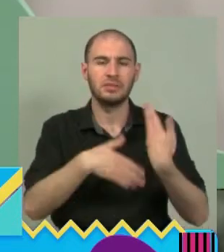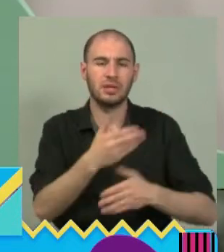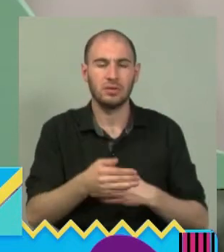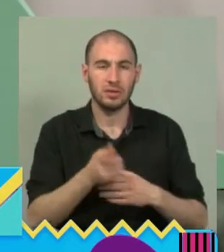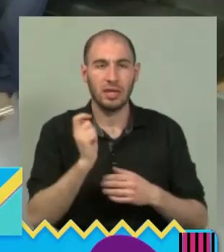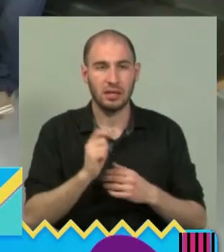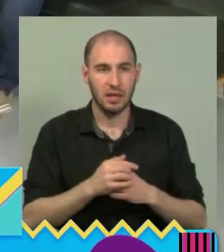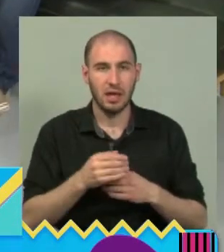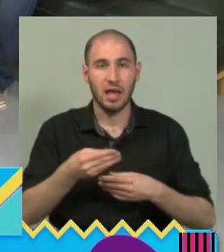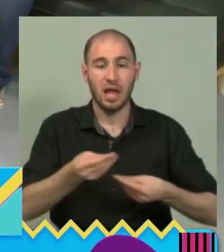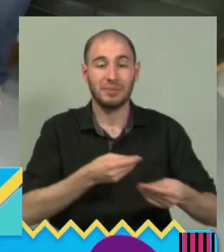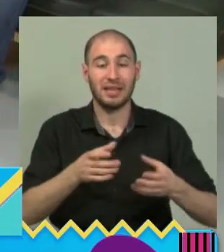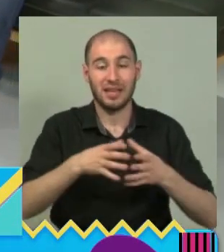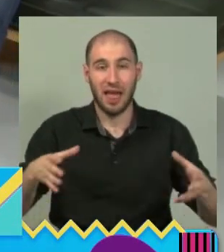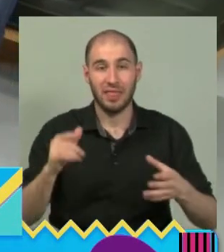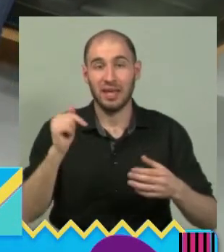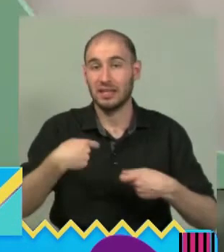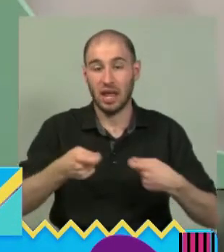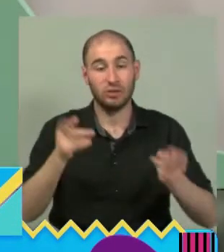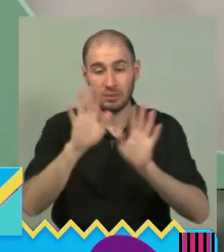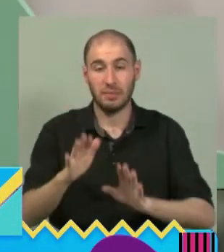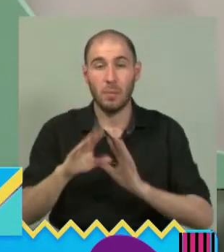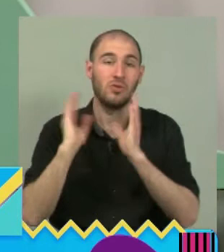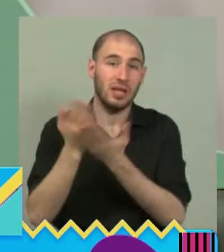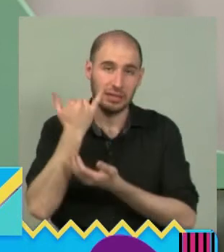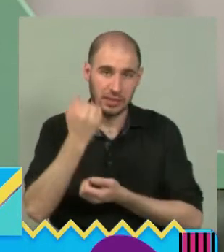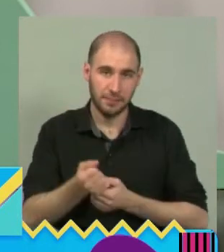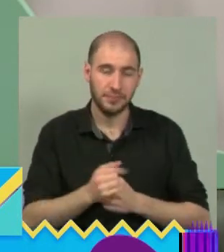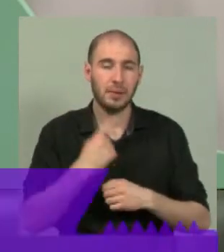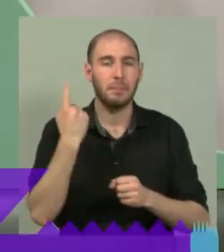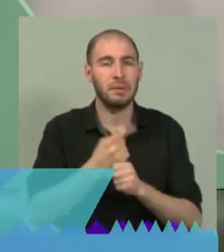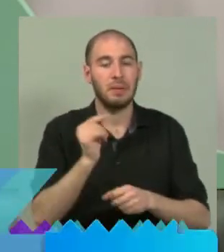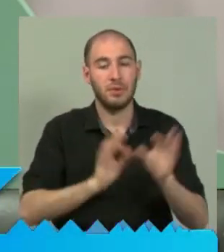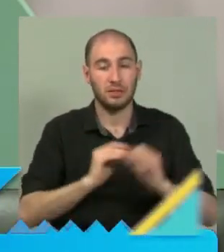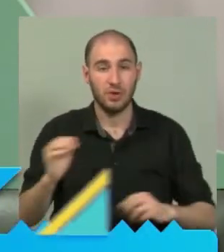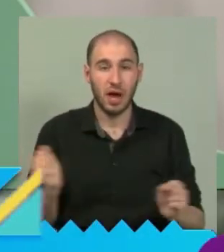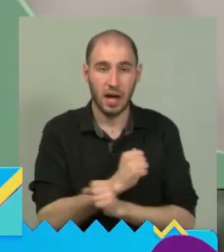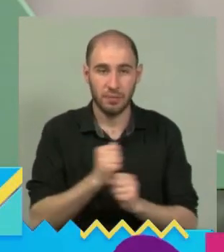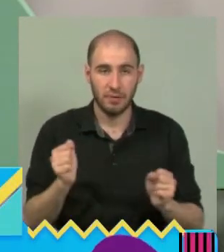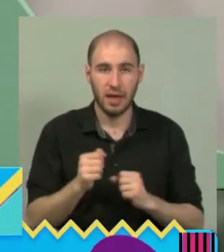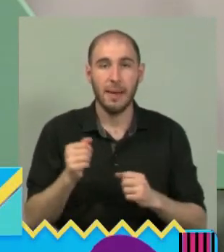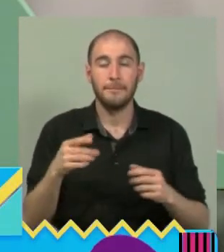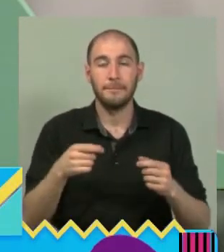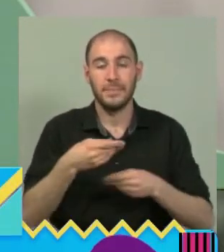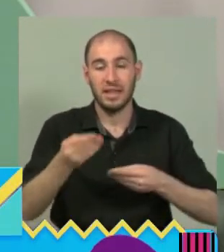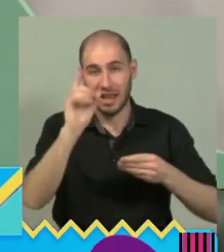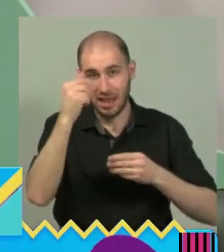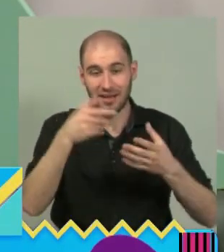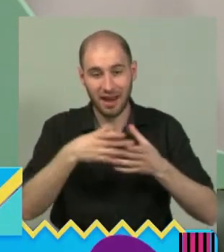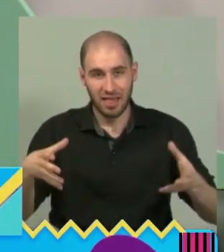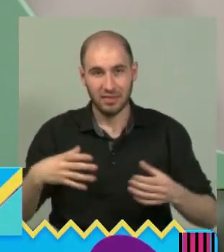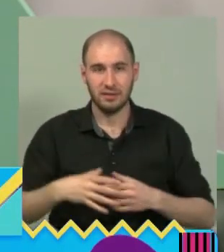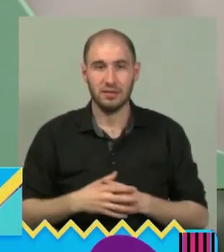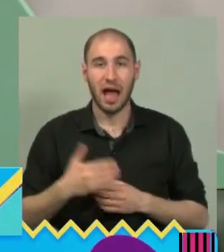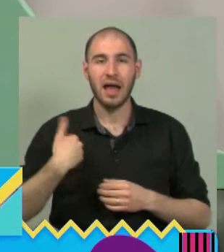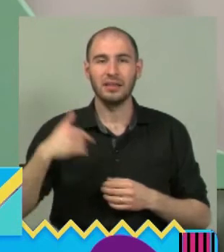actividad fueron las grandes compañías que ya tenían su negocio armado en el mundo. Y el primer proyecto que se aprobó de la gran minería